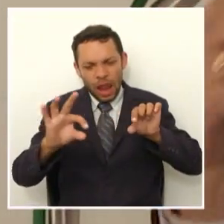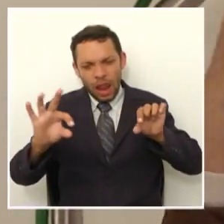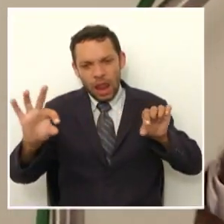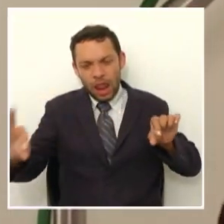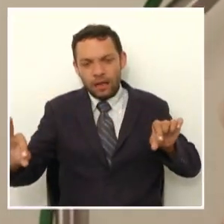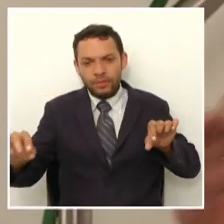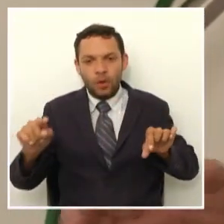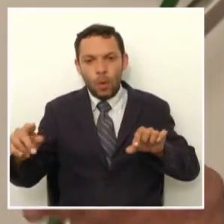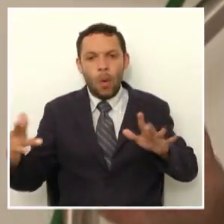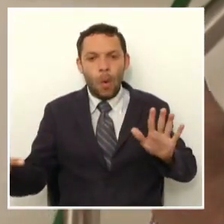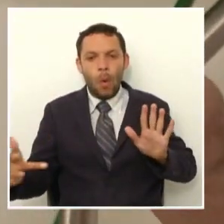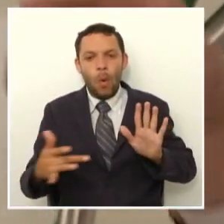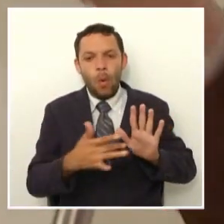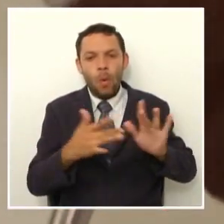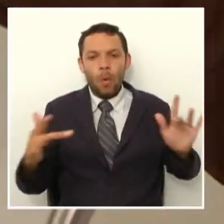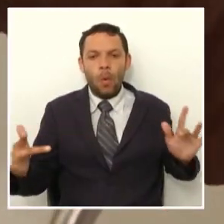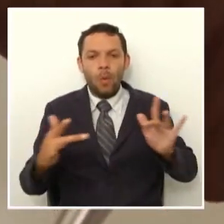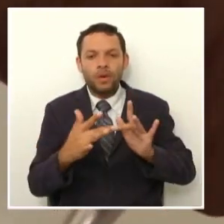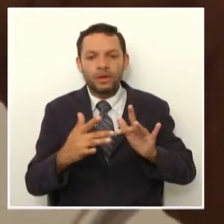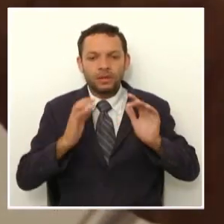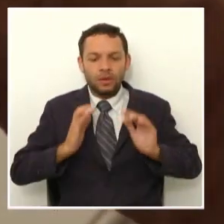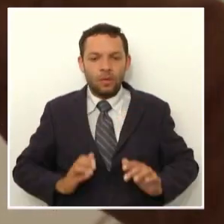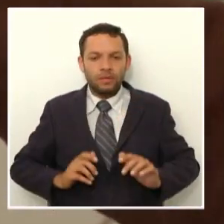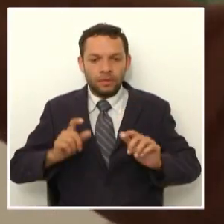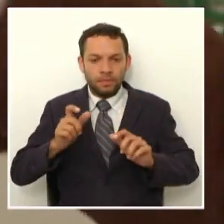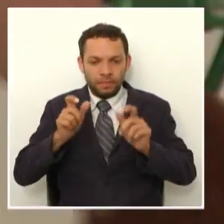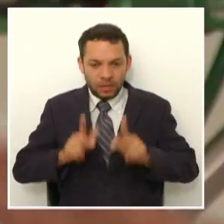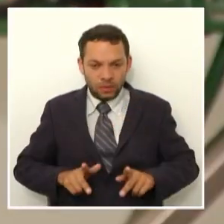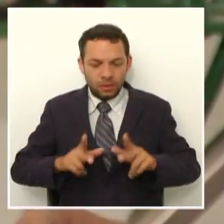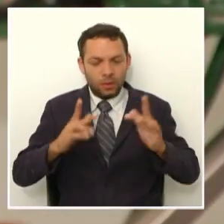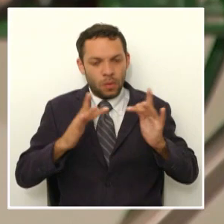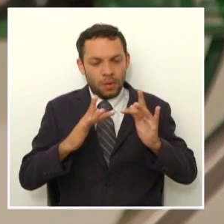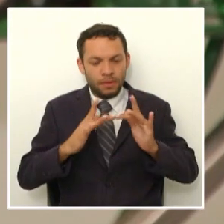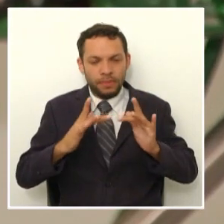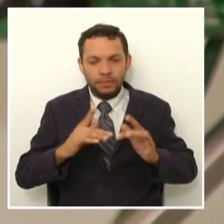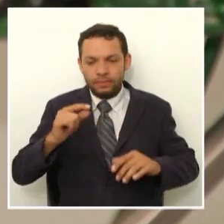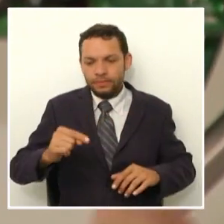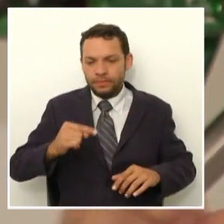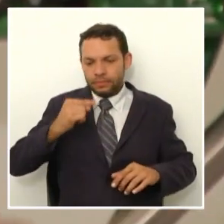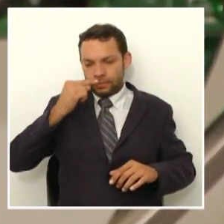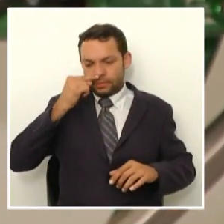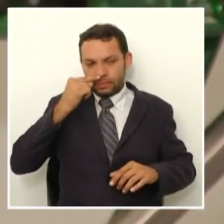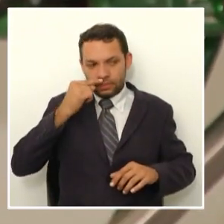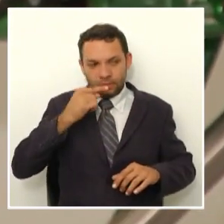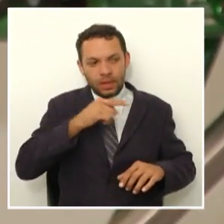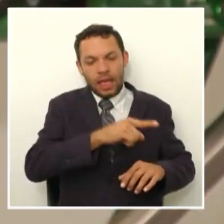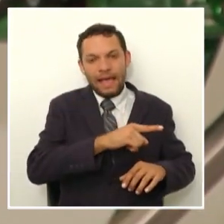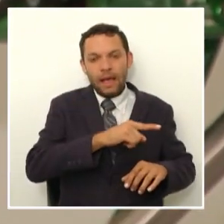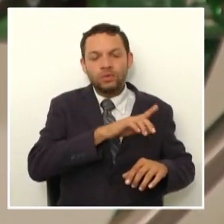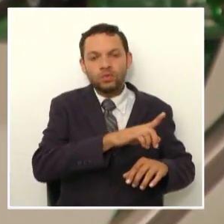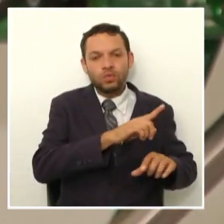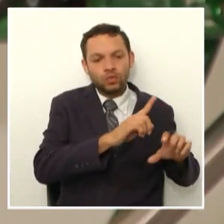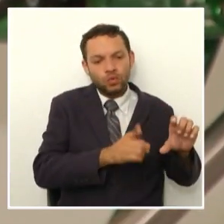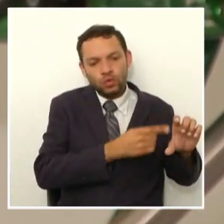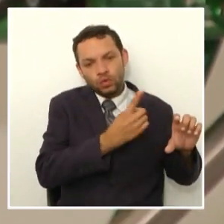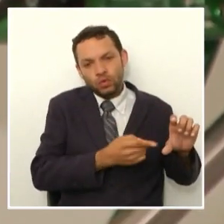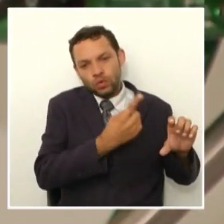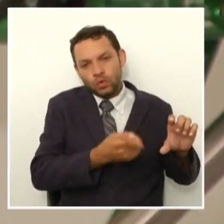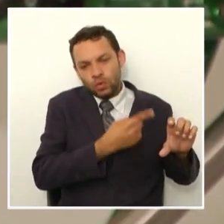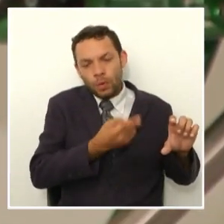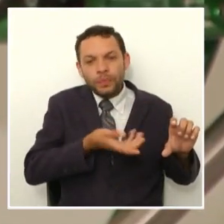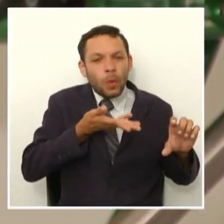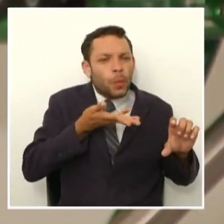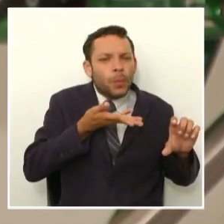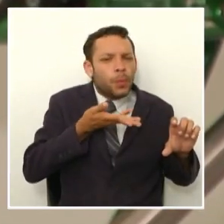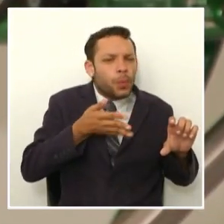paciente al tubo orotraqueal y entonces el aparato internamente produce la ventilación y